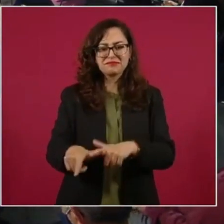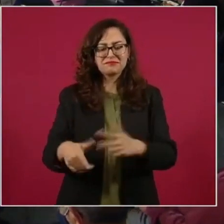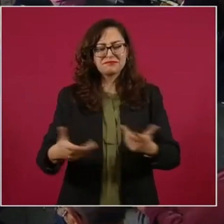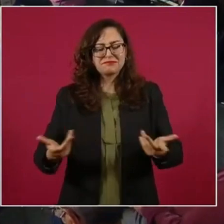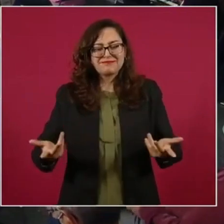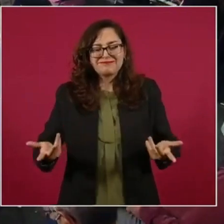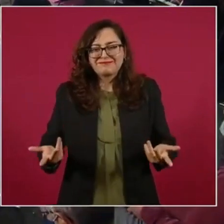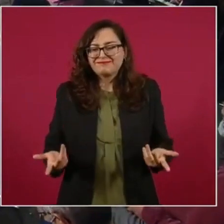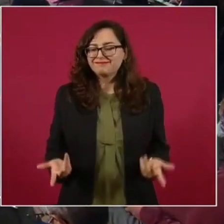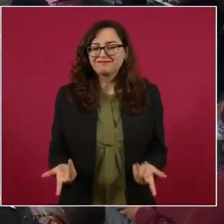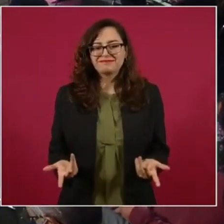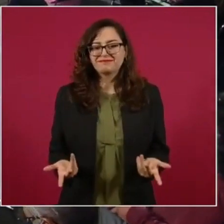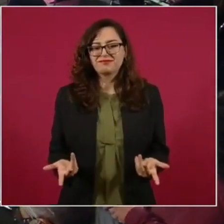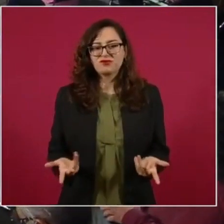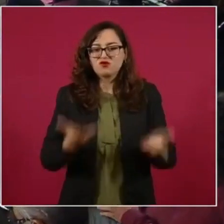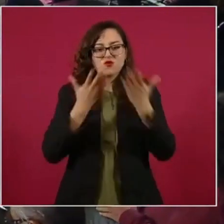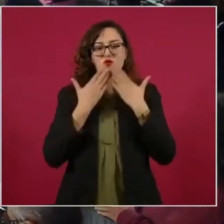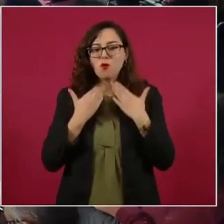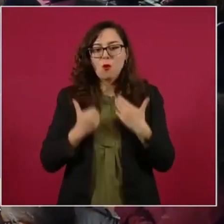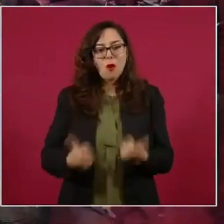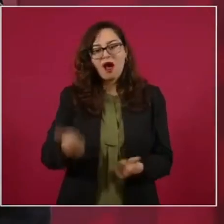porque